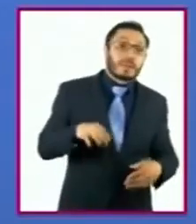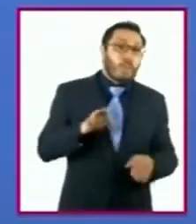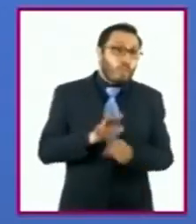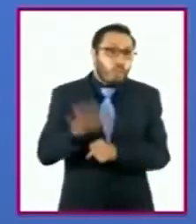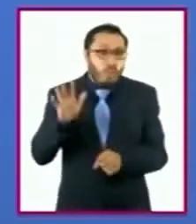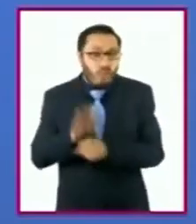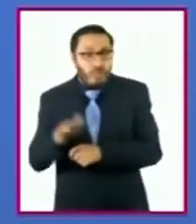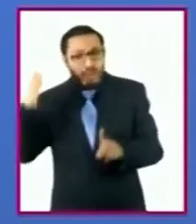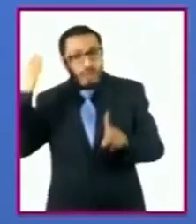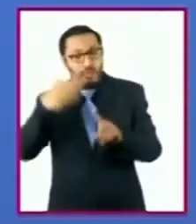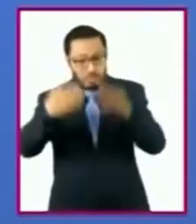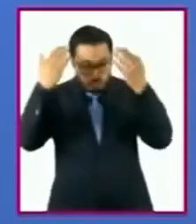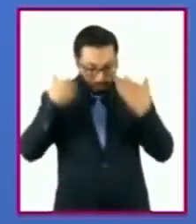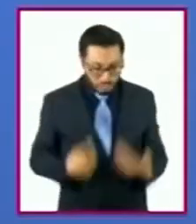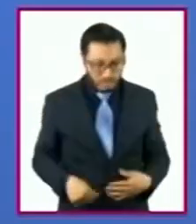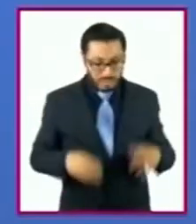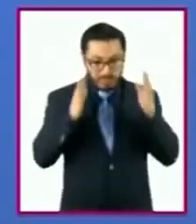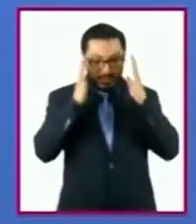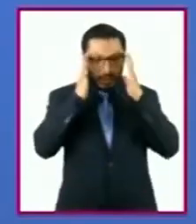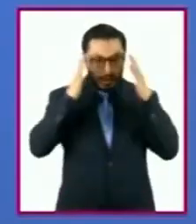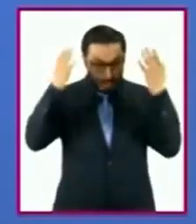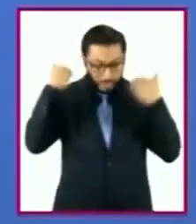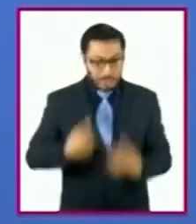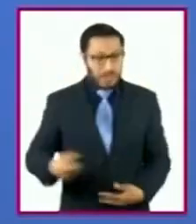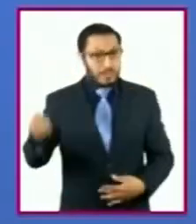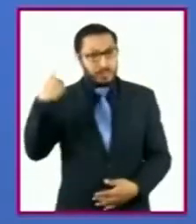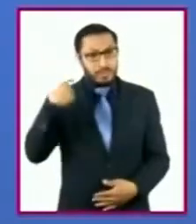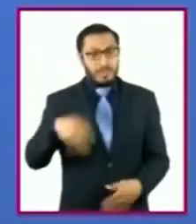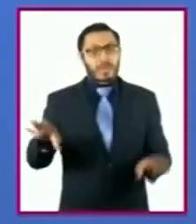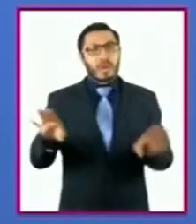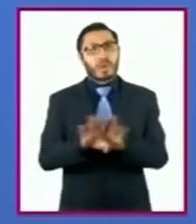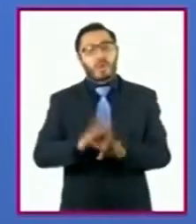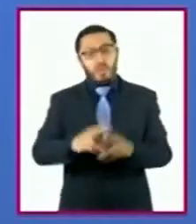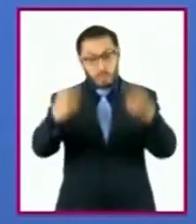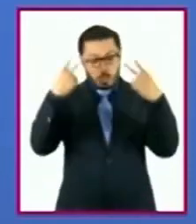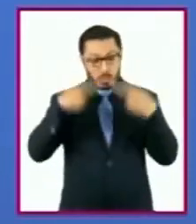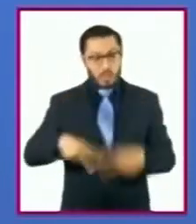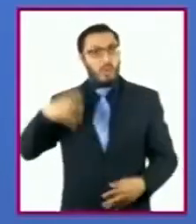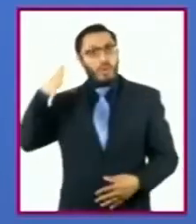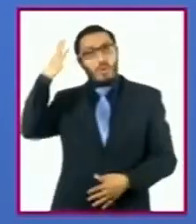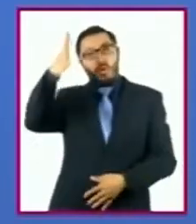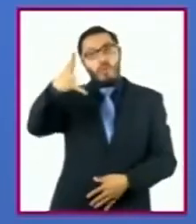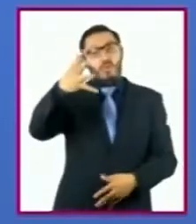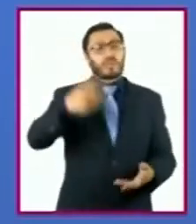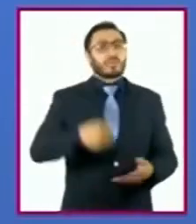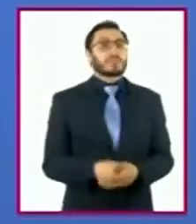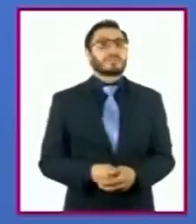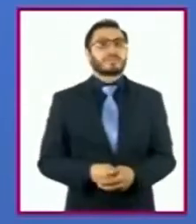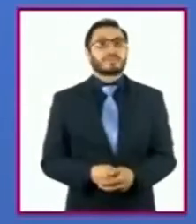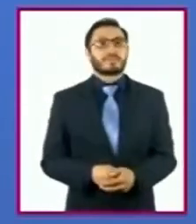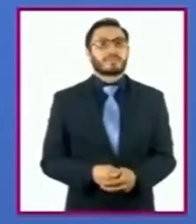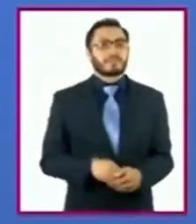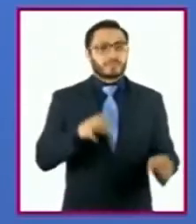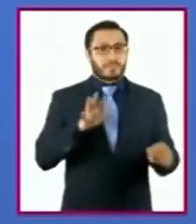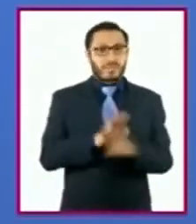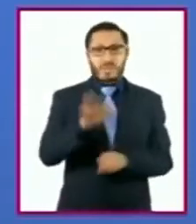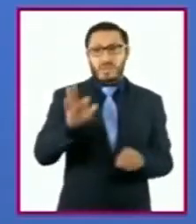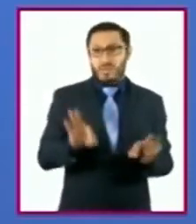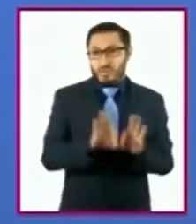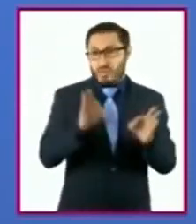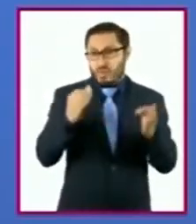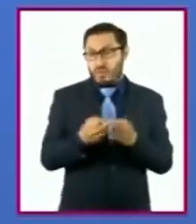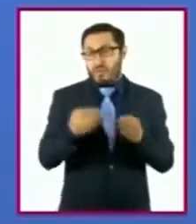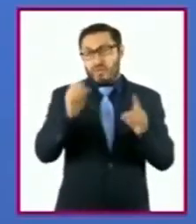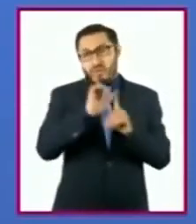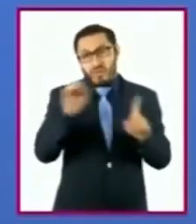ideal de mí misma, es decir, cómo quiero verme en un futuro, ¿qué estrategias podrían plantearme